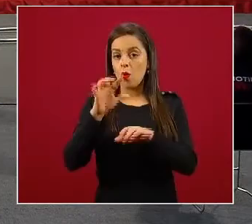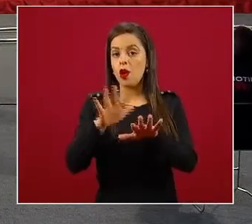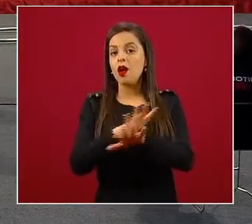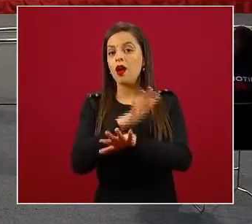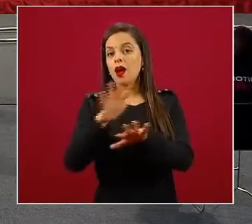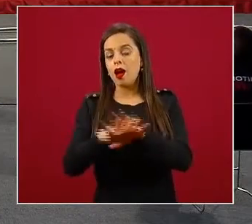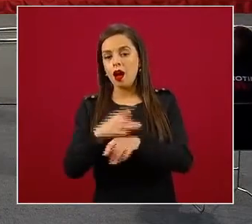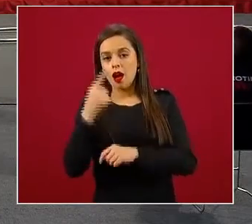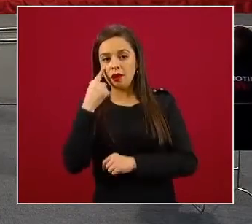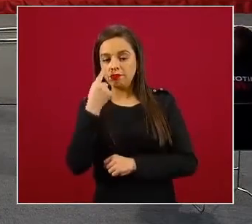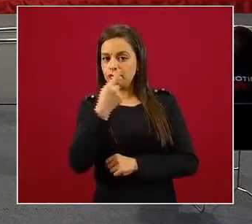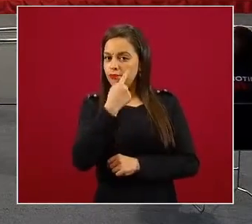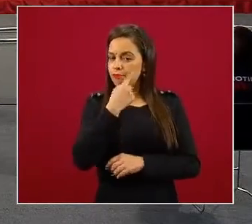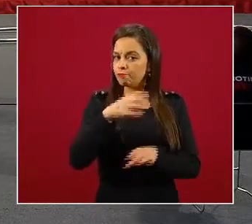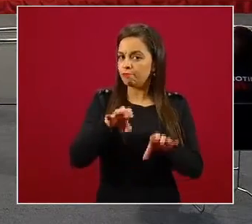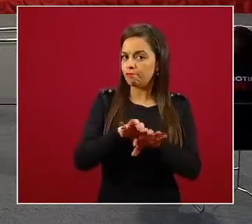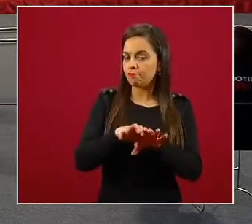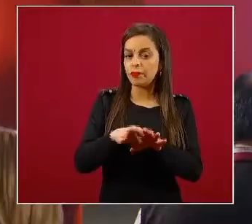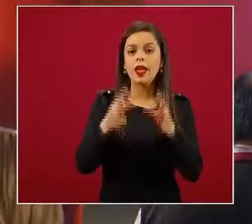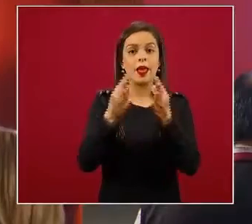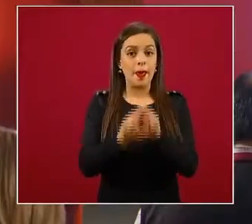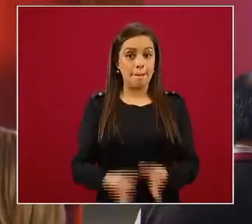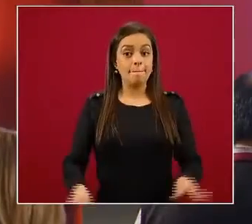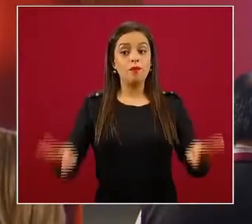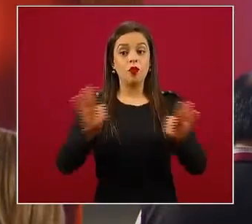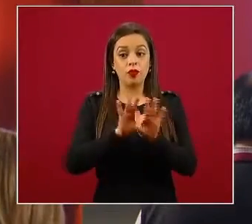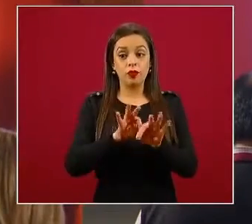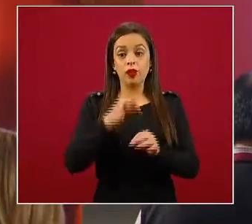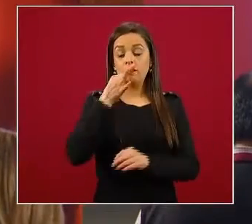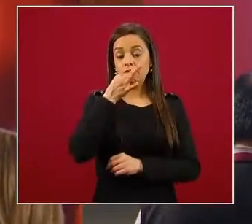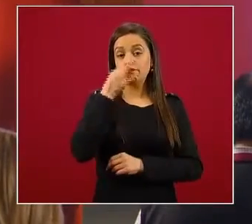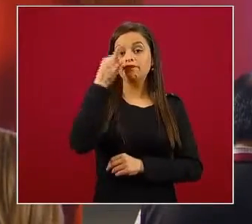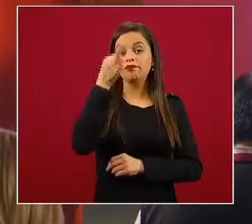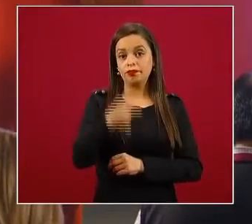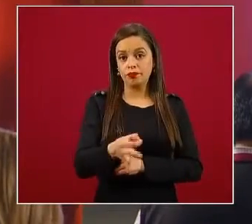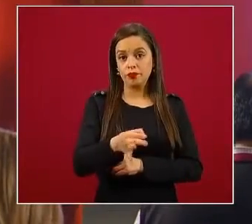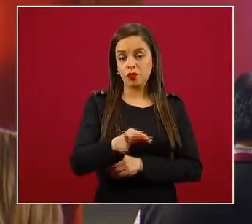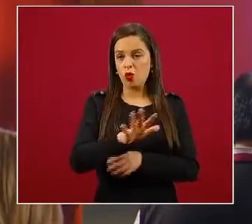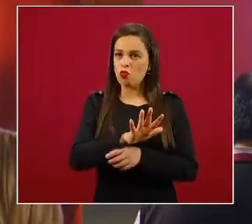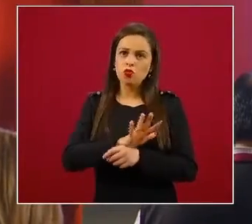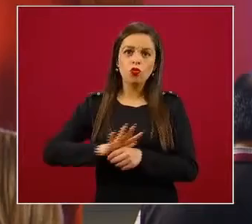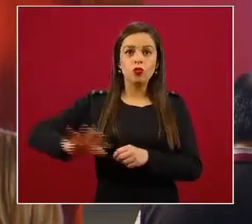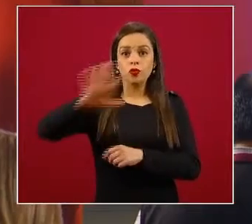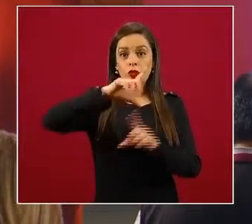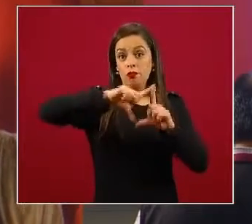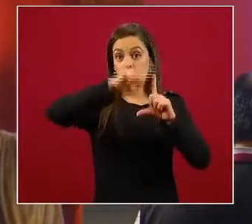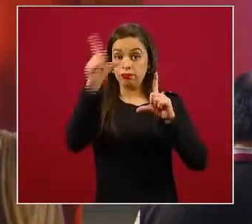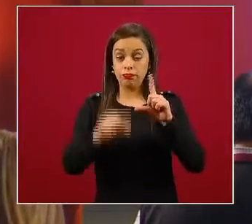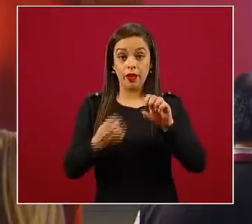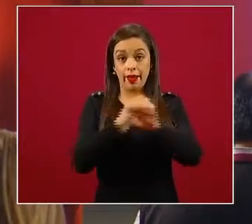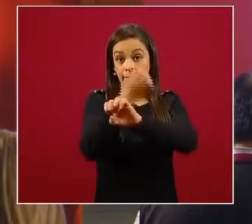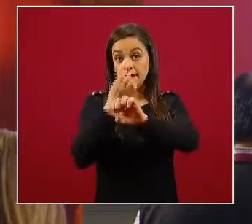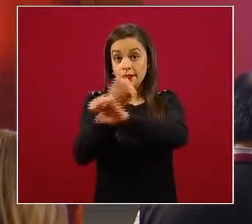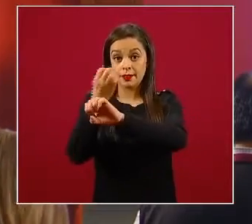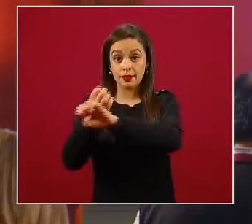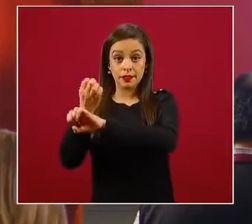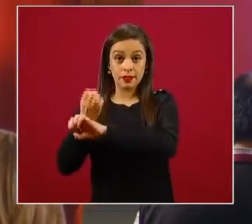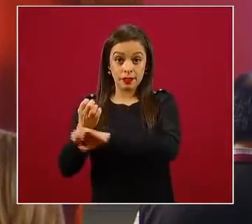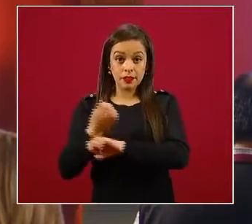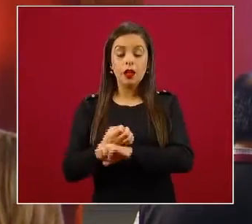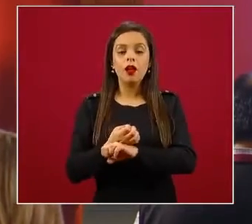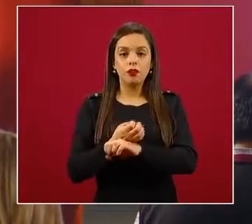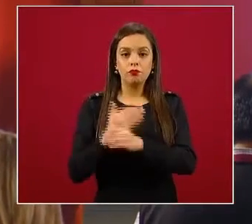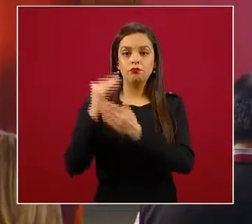Es importante mencionar que todos los estados de la República mantienen